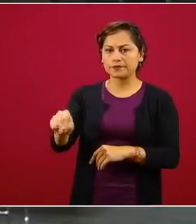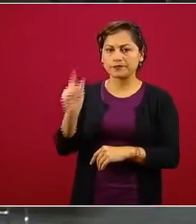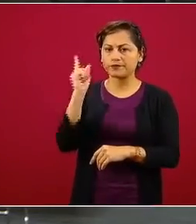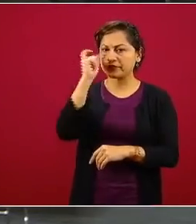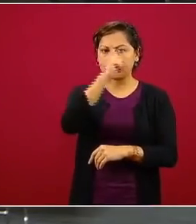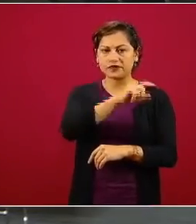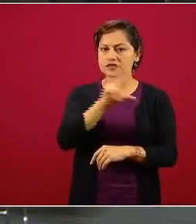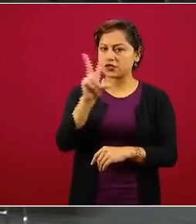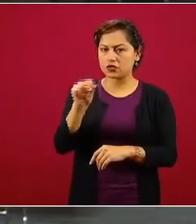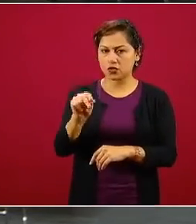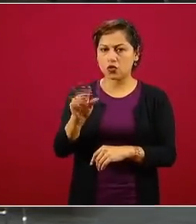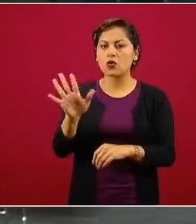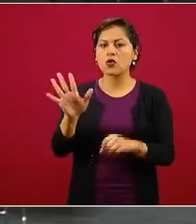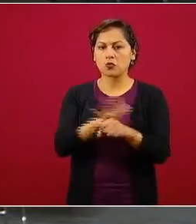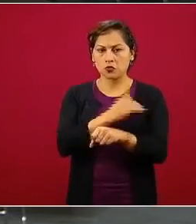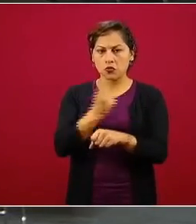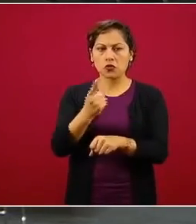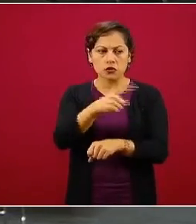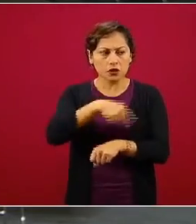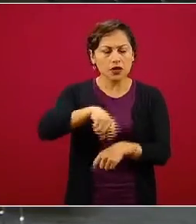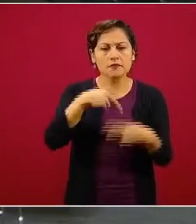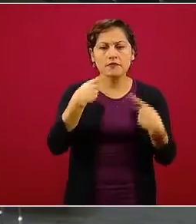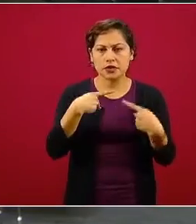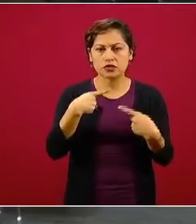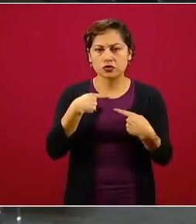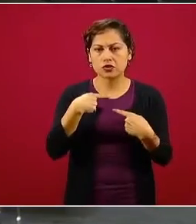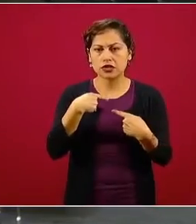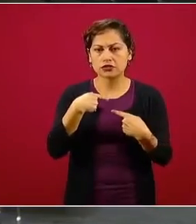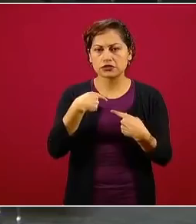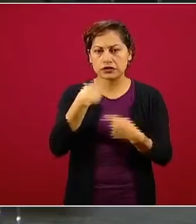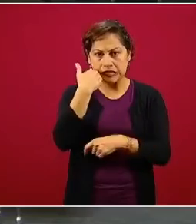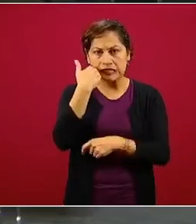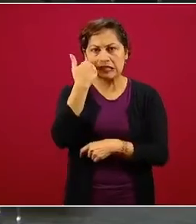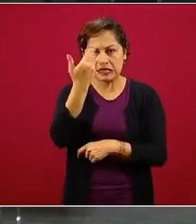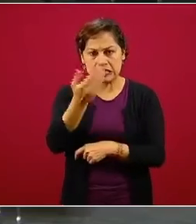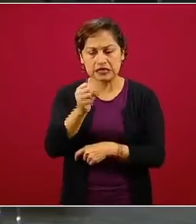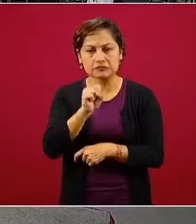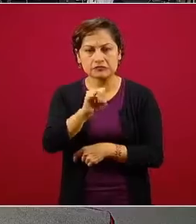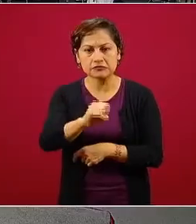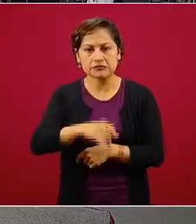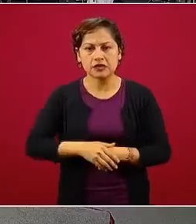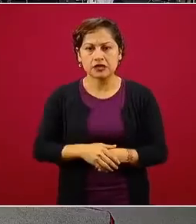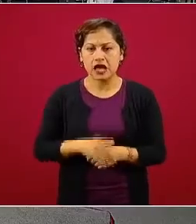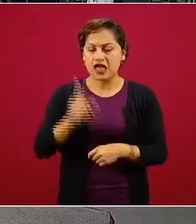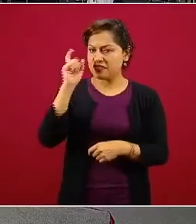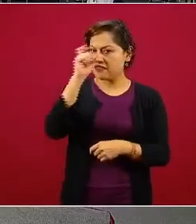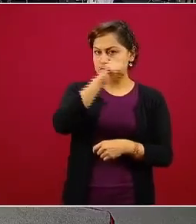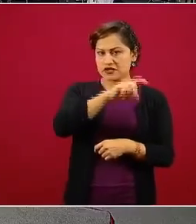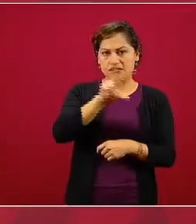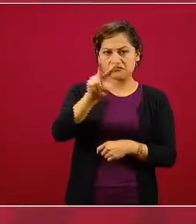voluntad de hacerlo. Sí, señor. No va a ser difícil.